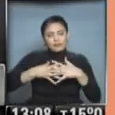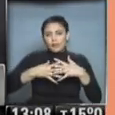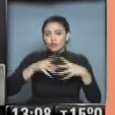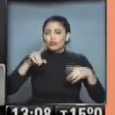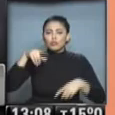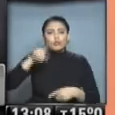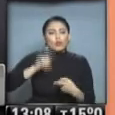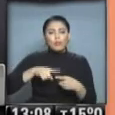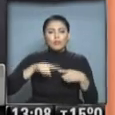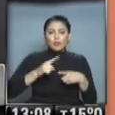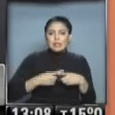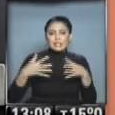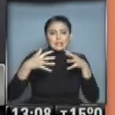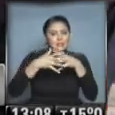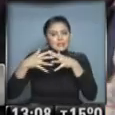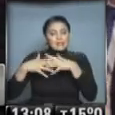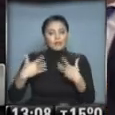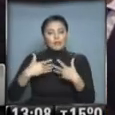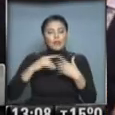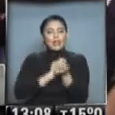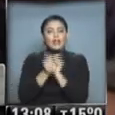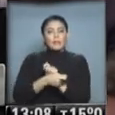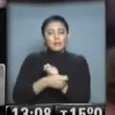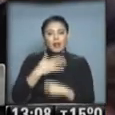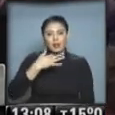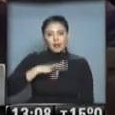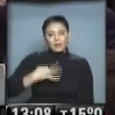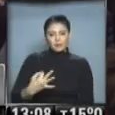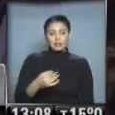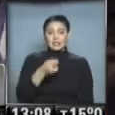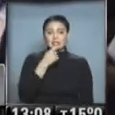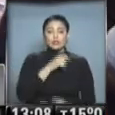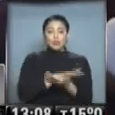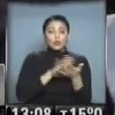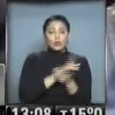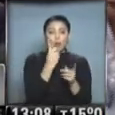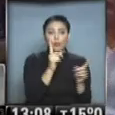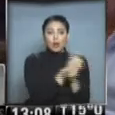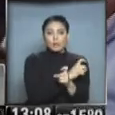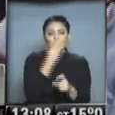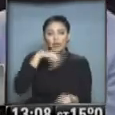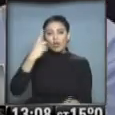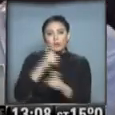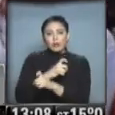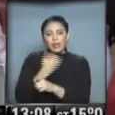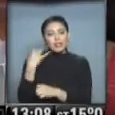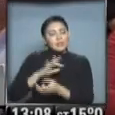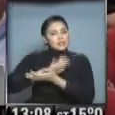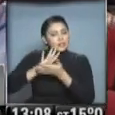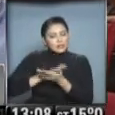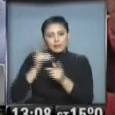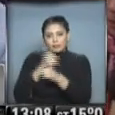todo el día trabajar para transformar y cambiar la realidad porque cuando resolvemos una situación vamos por otra y así seguimos